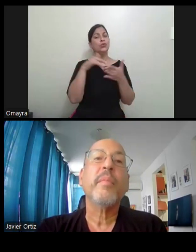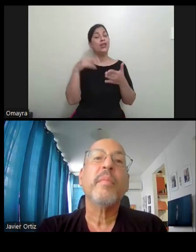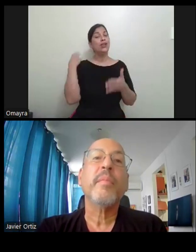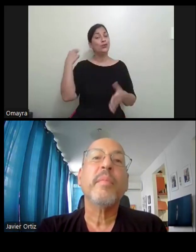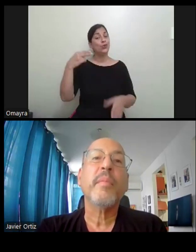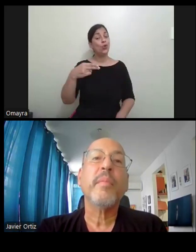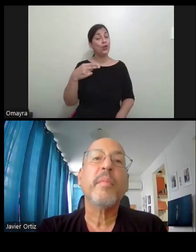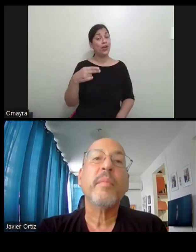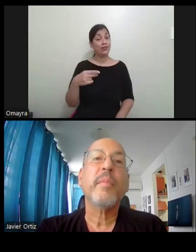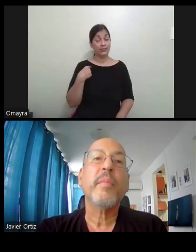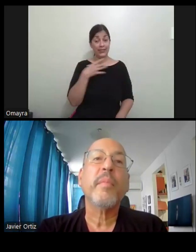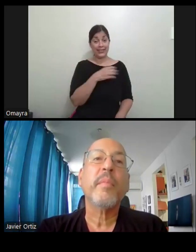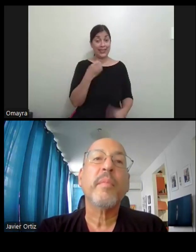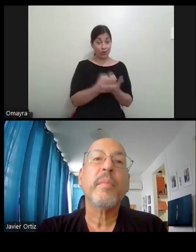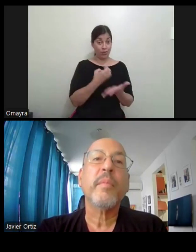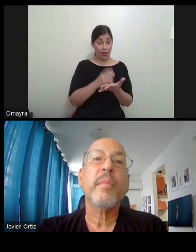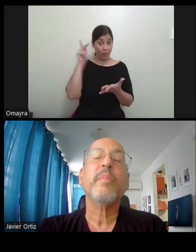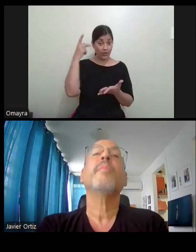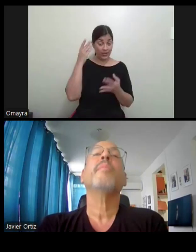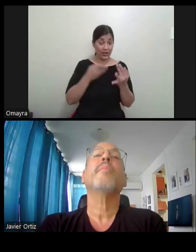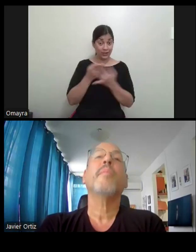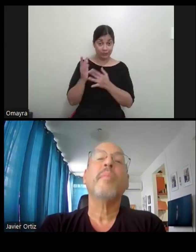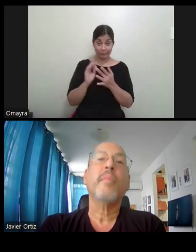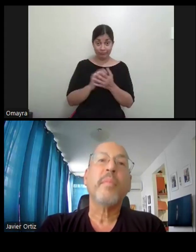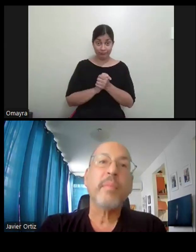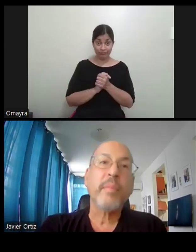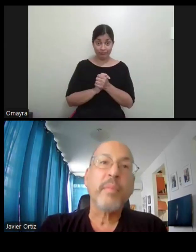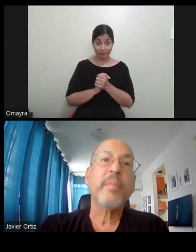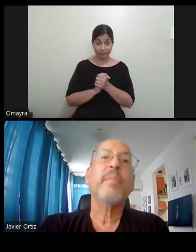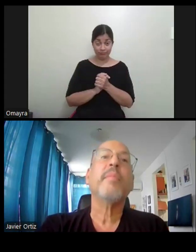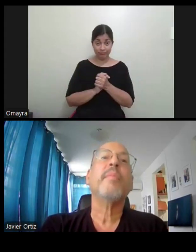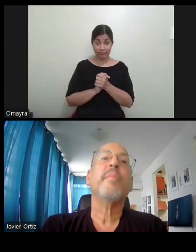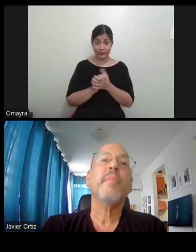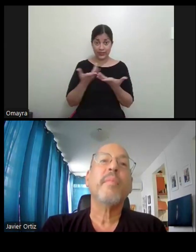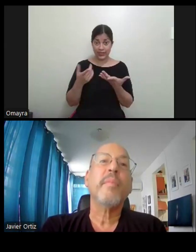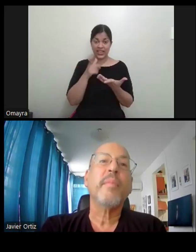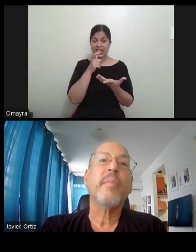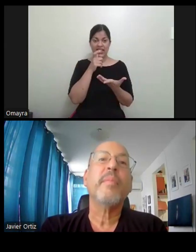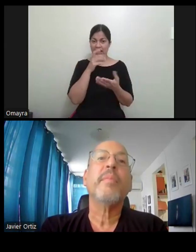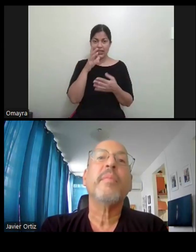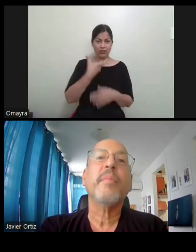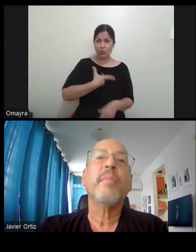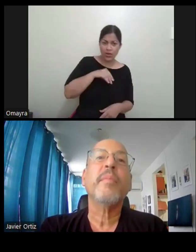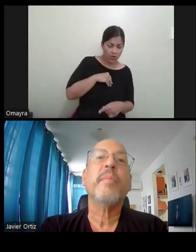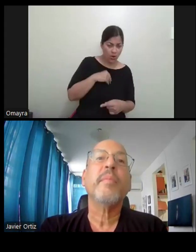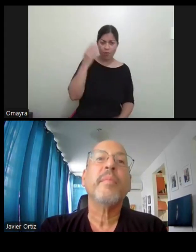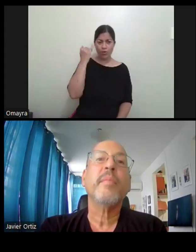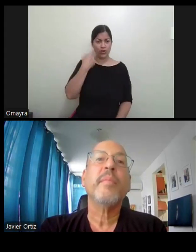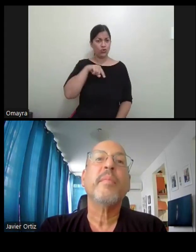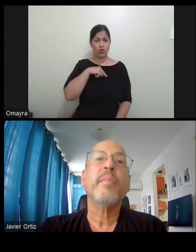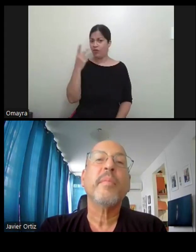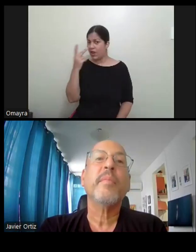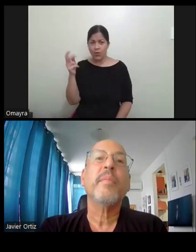y economía política de los medios. Ya. Historia y quién es dueño de qué y por qué vemos lo que vemos, escuchamos lo que escuchamos. O sea